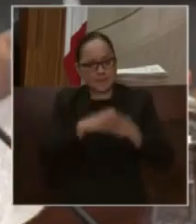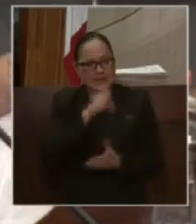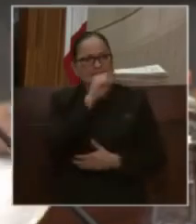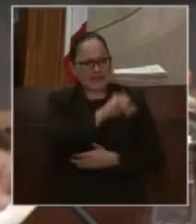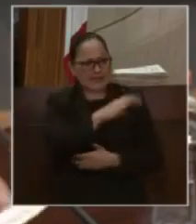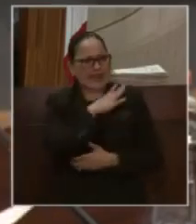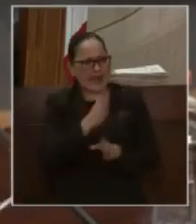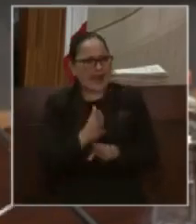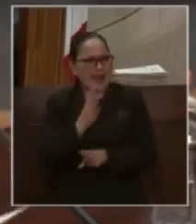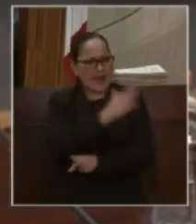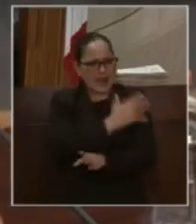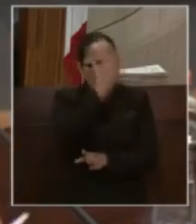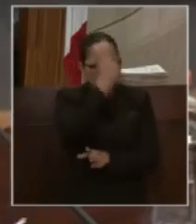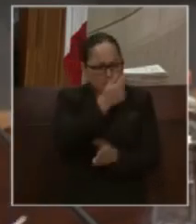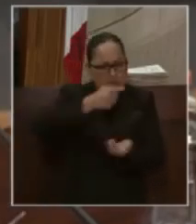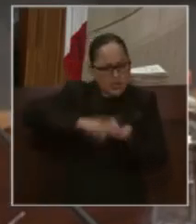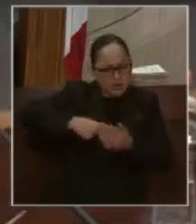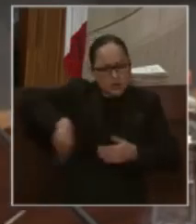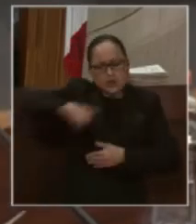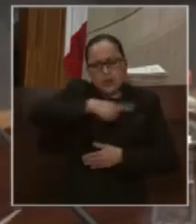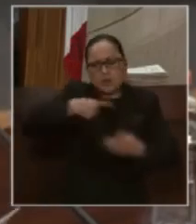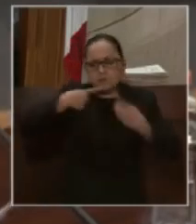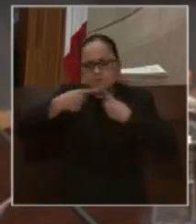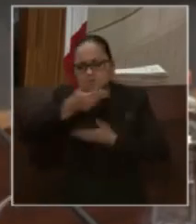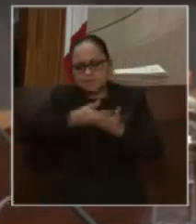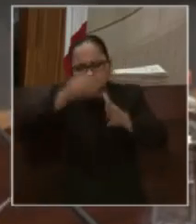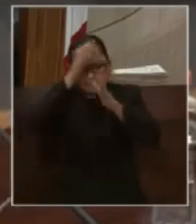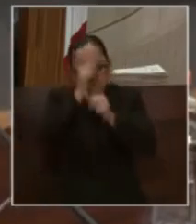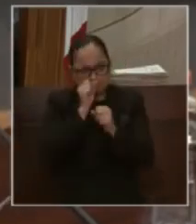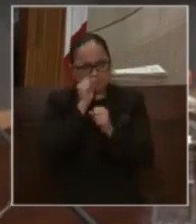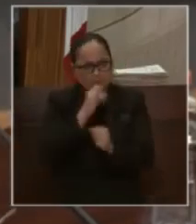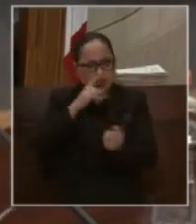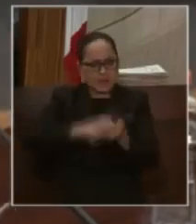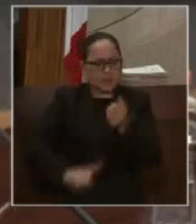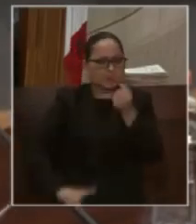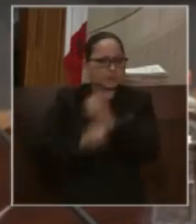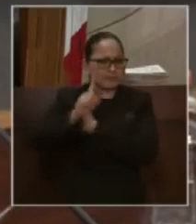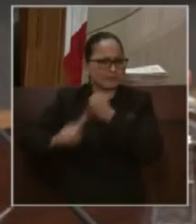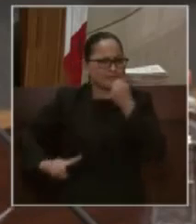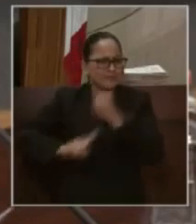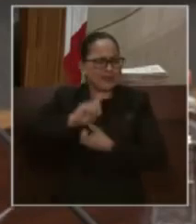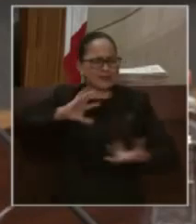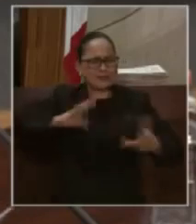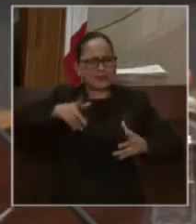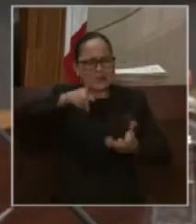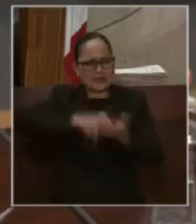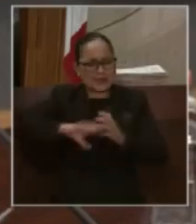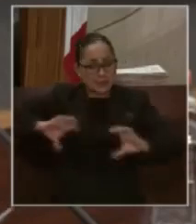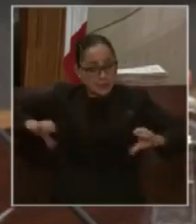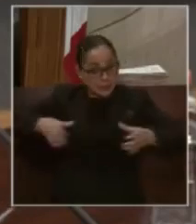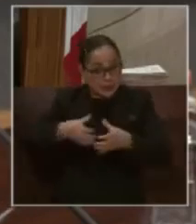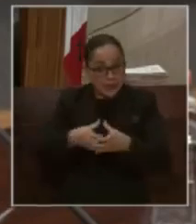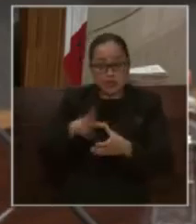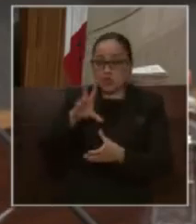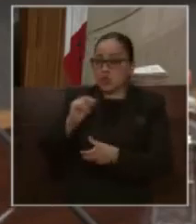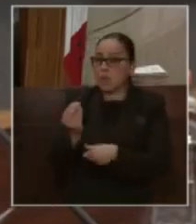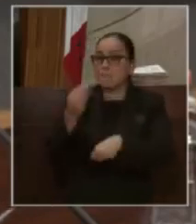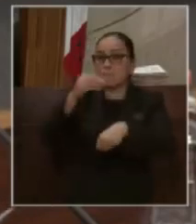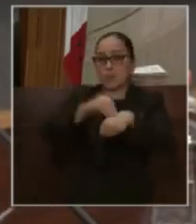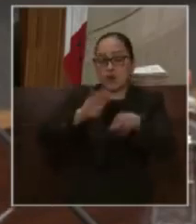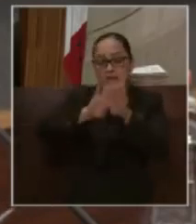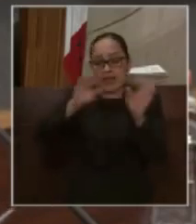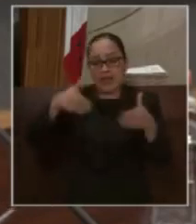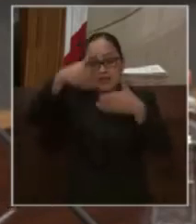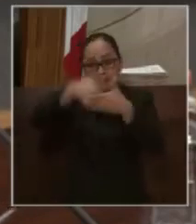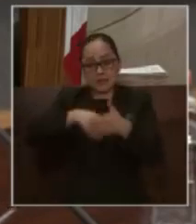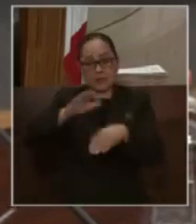justificadas en los propios acuerdos, dado el contexto de las problemáticas existentes en las comunidades referidas que impidieron el desarrollo